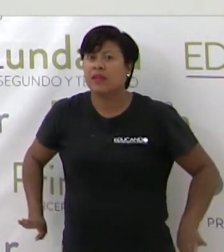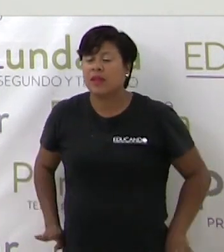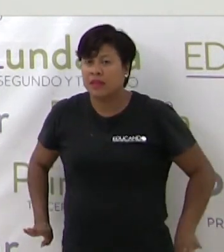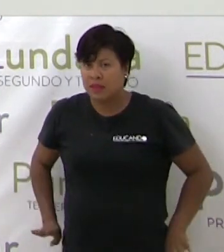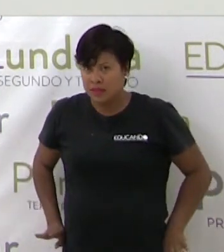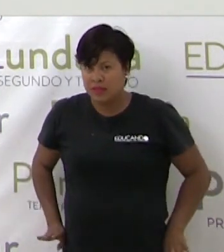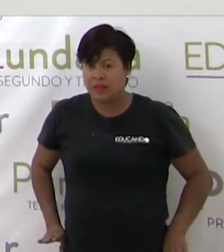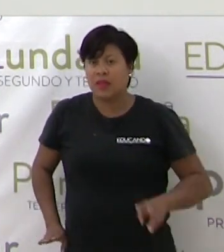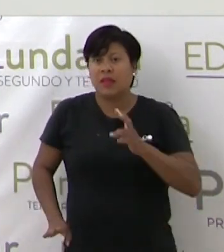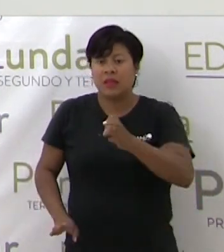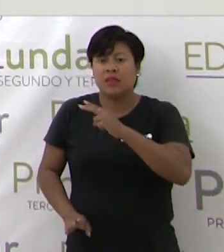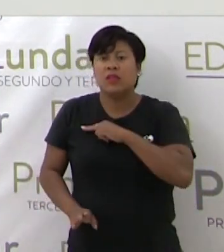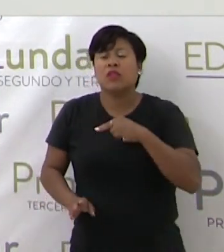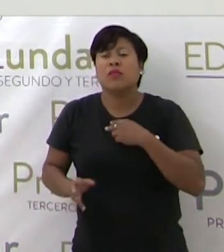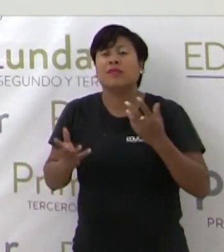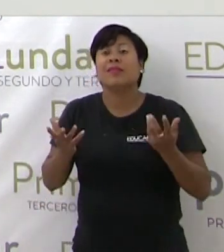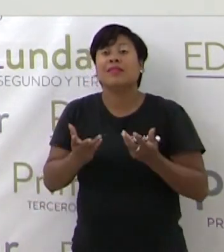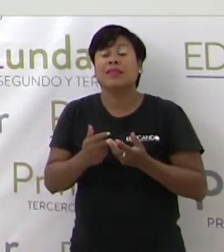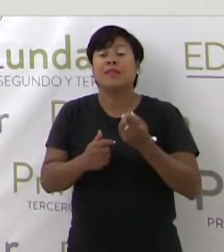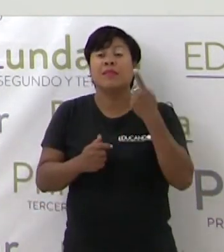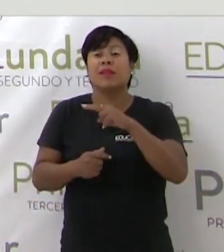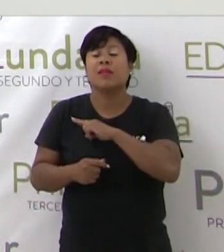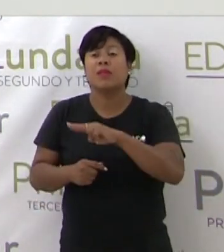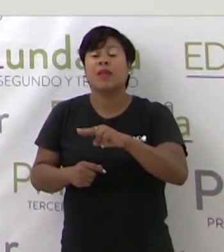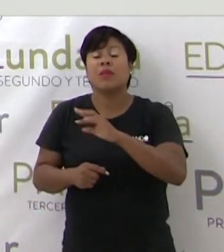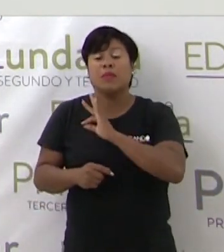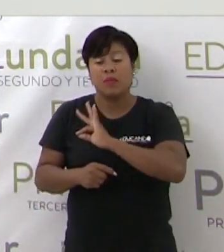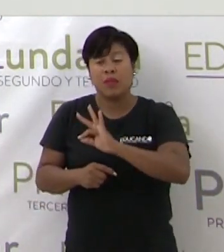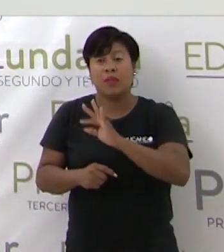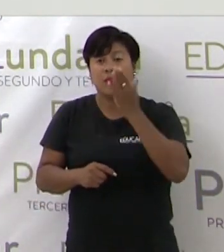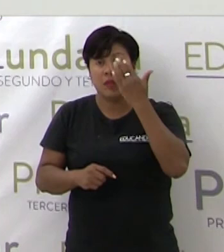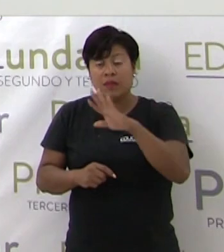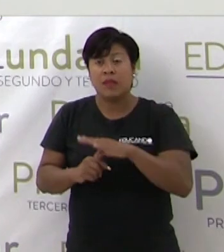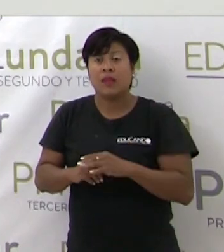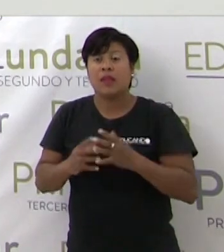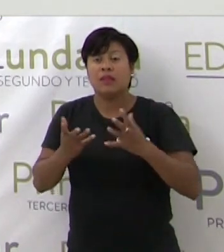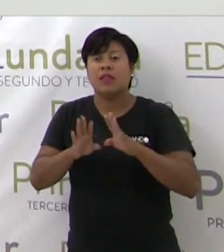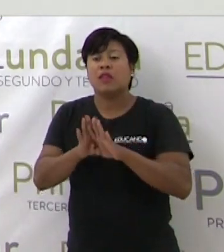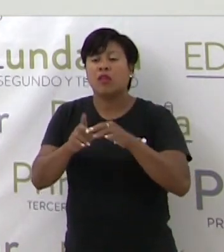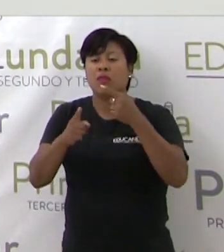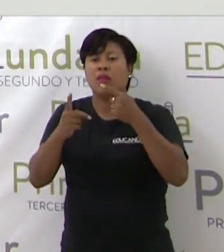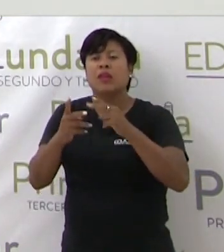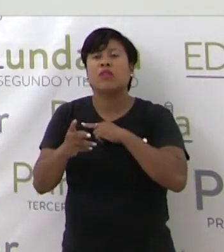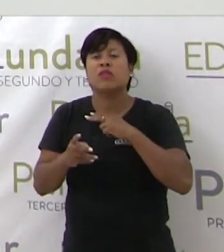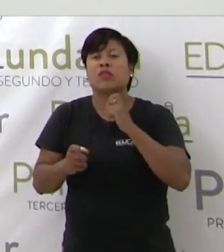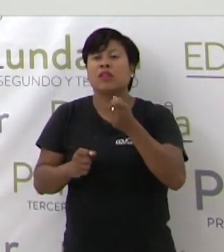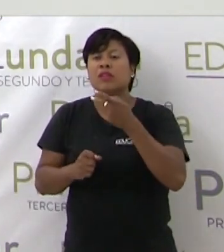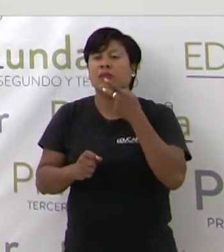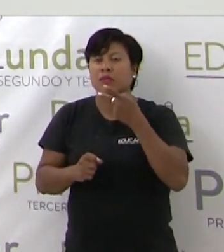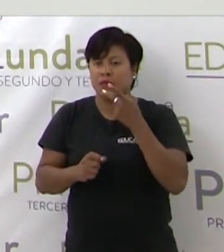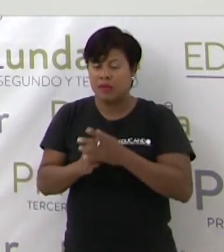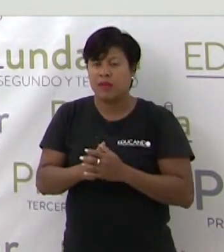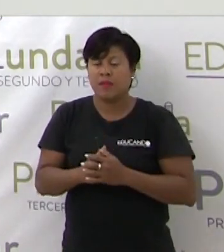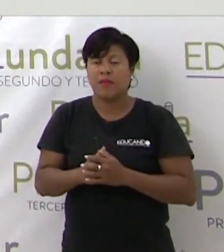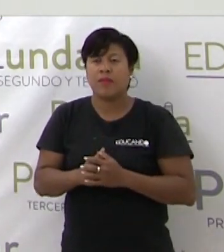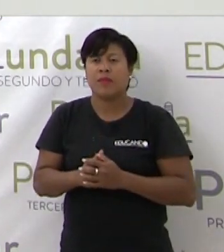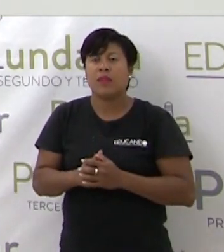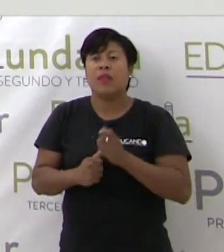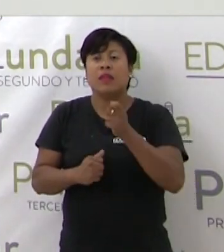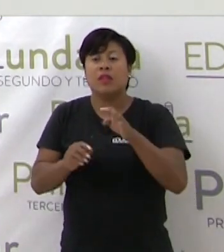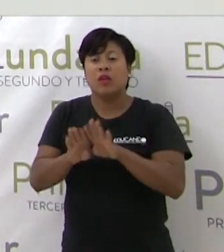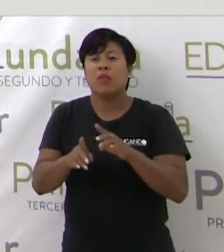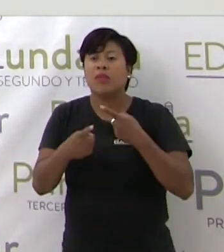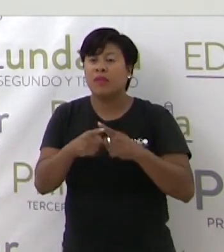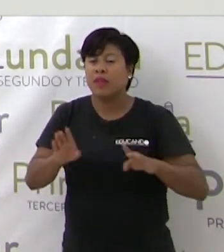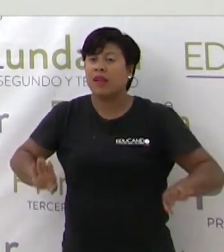a reconocer para que podamos estar teniendo en cuenta de qué estamos hablando. Bien, dijimos que tienen que tener ciertas características,